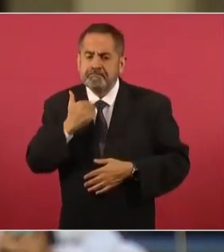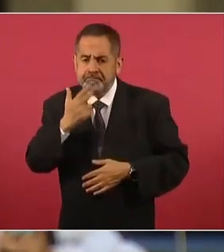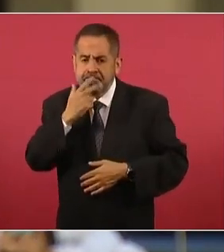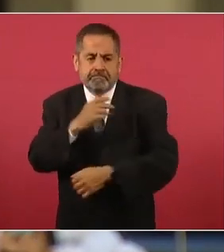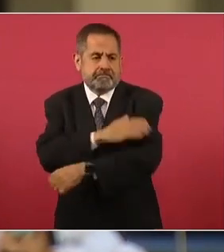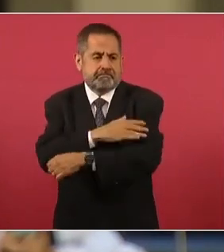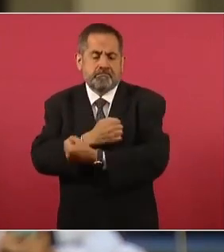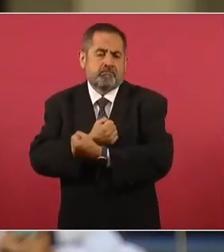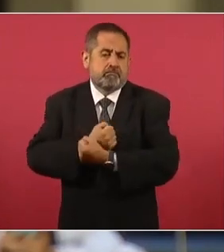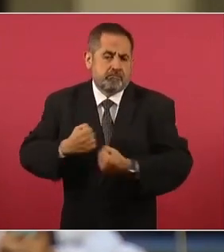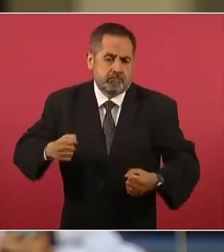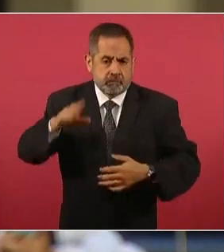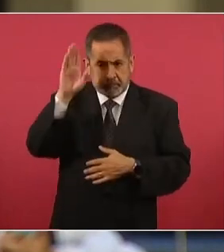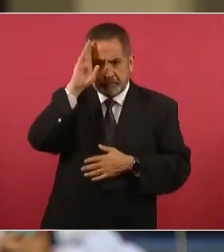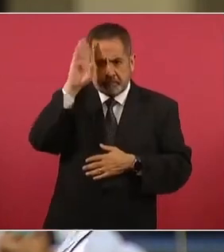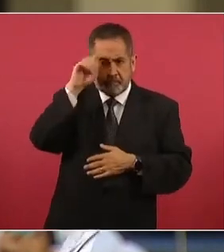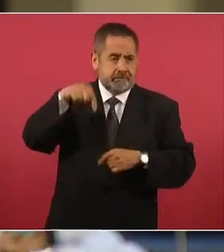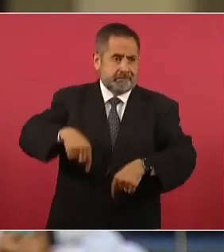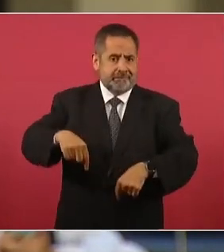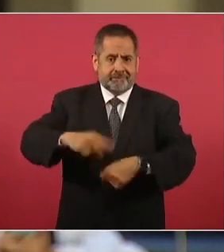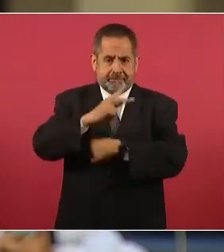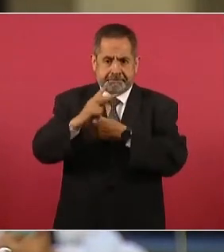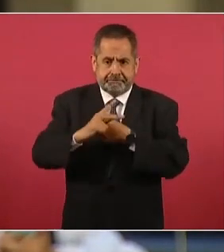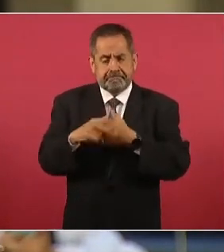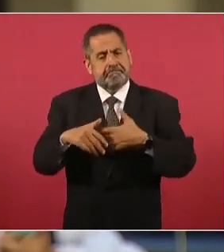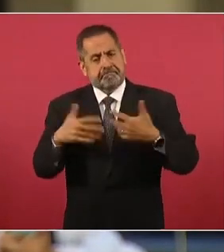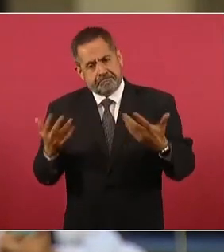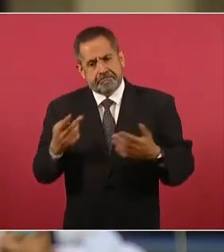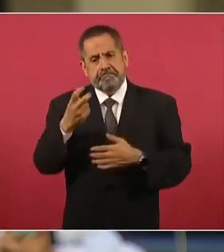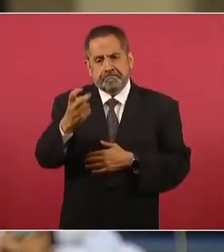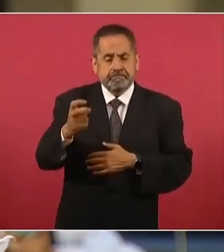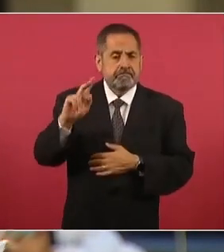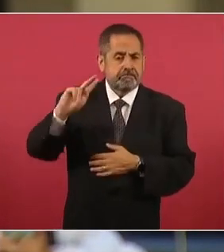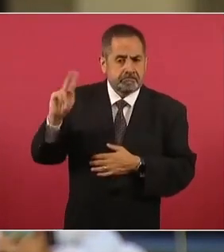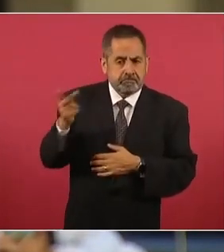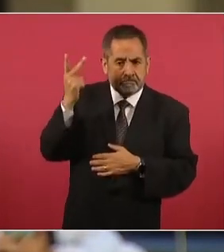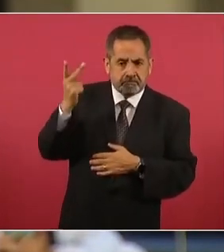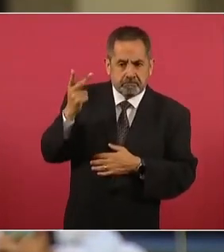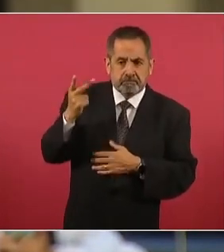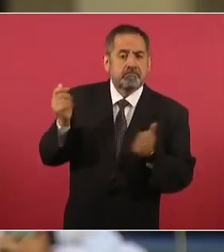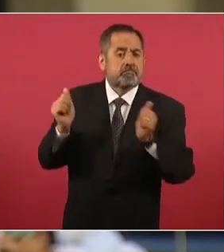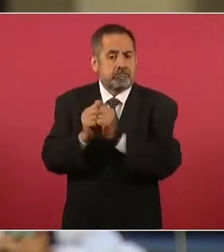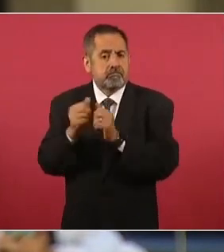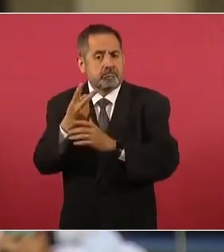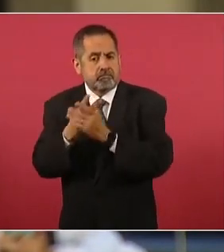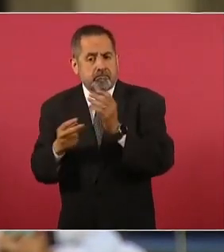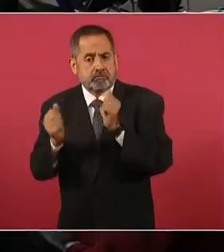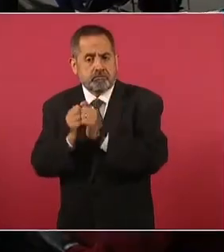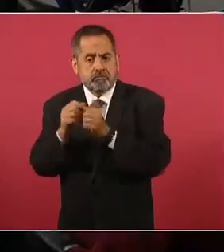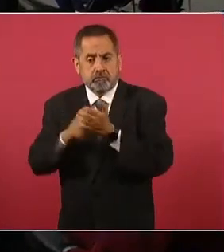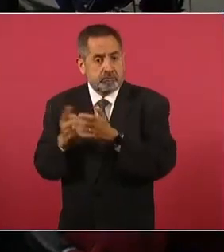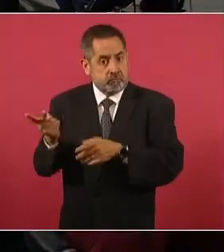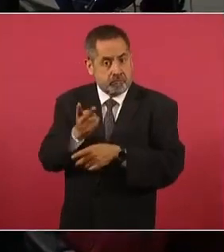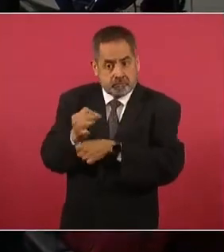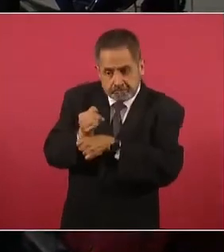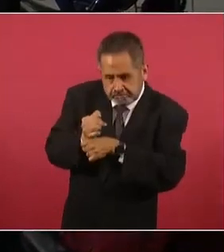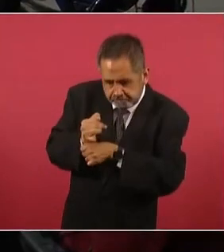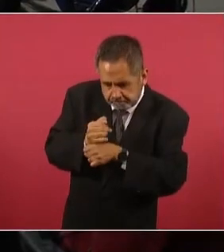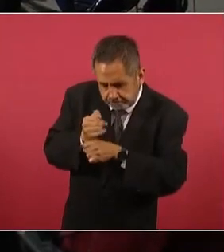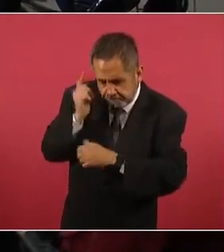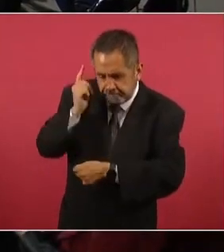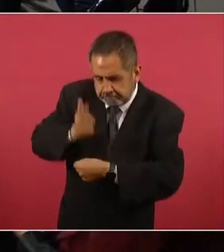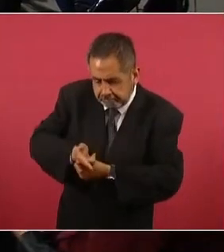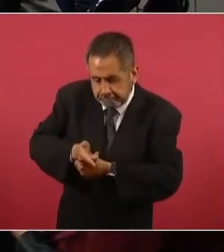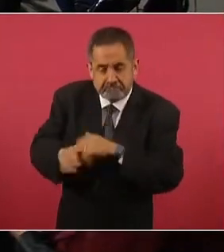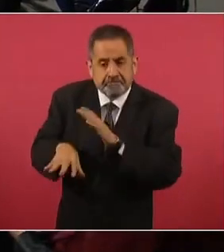u obesos en este país. Y en ese sentido, el Politécnico, en conjunto con esos investigadores,